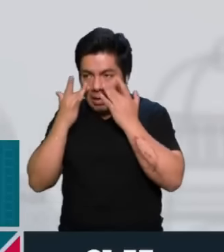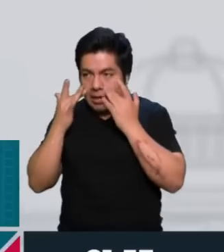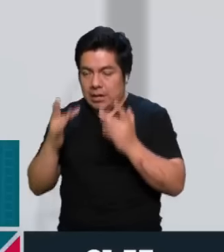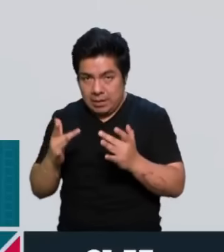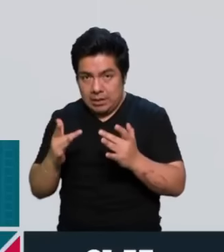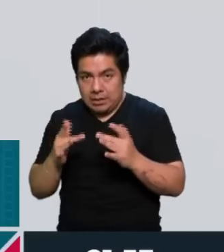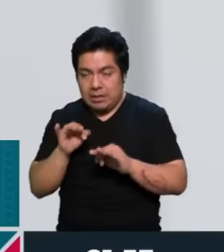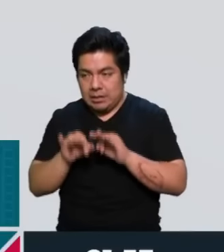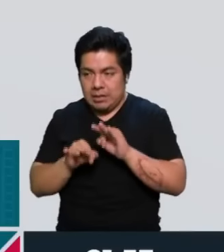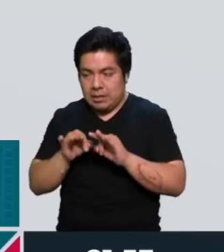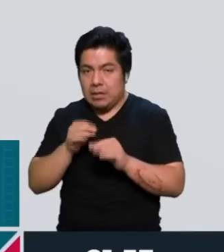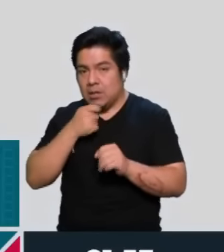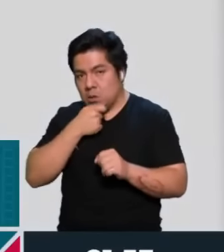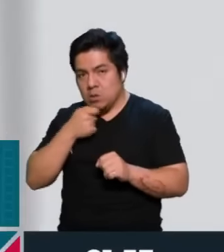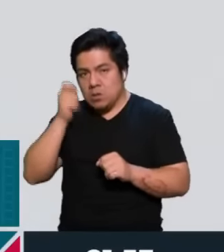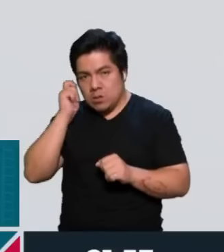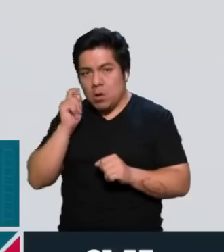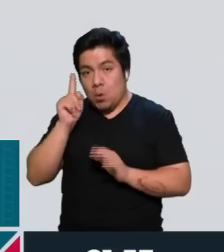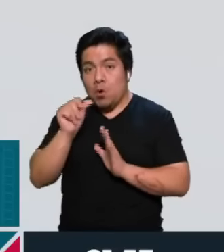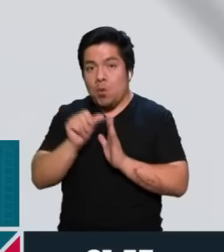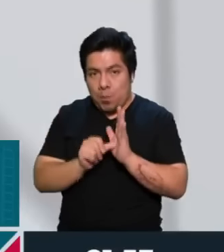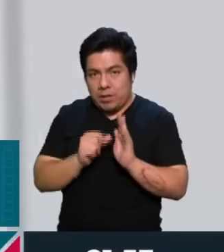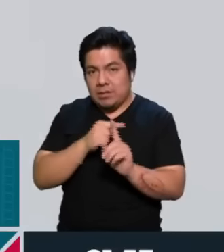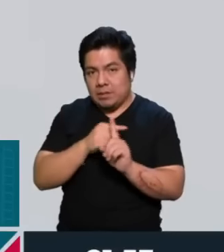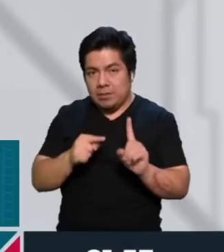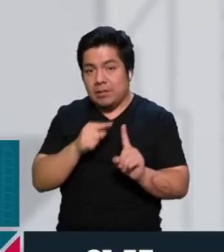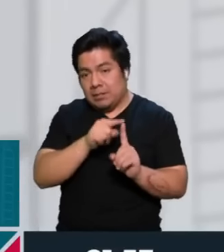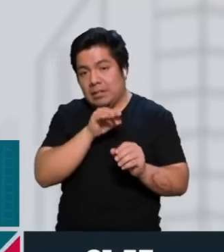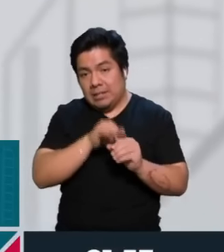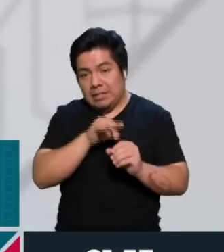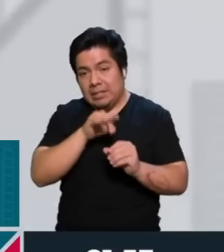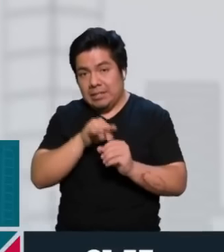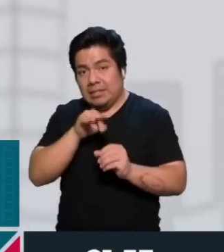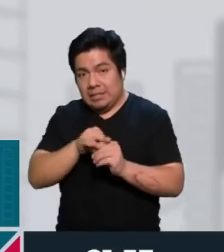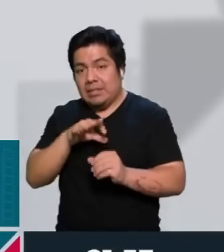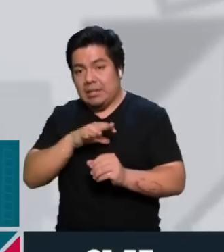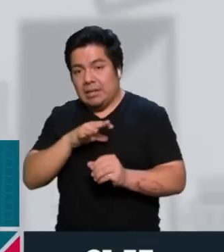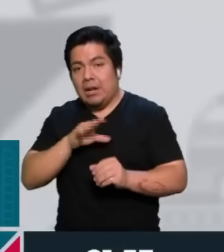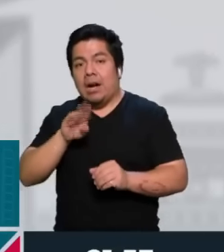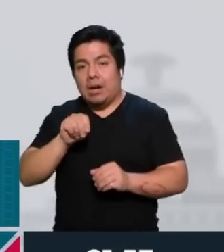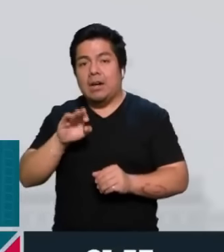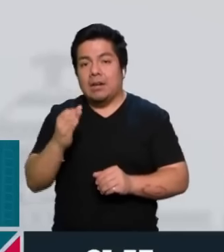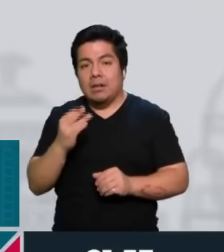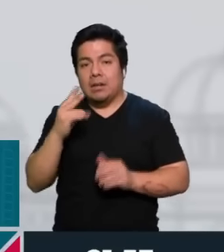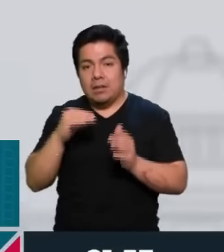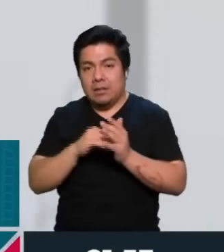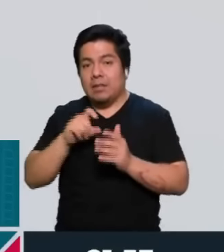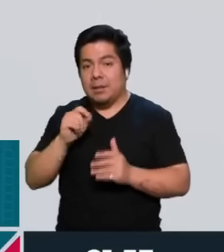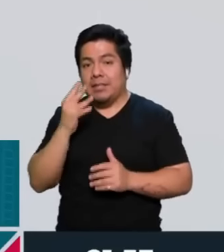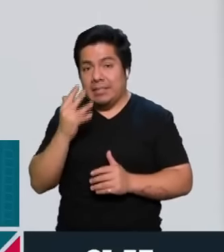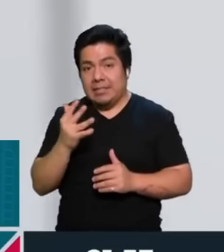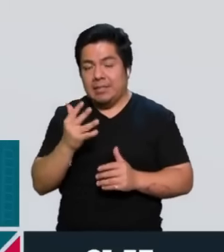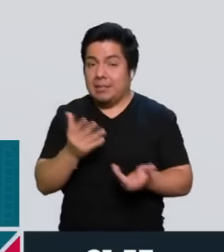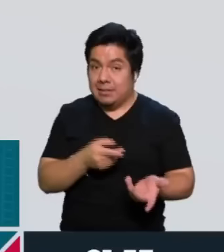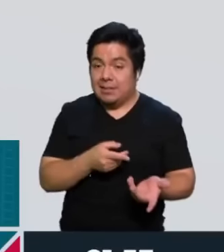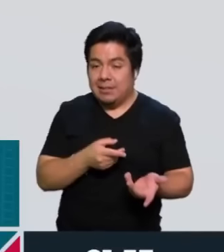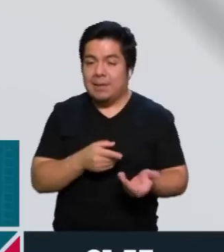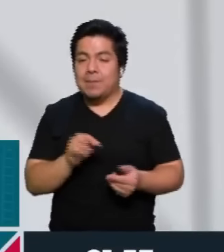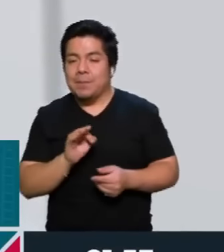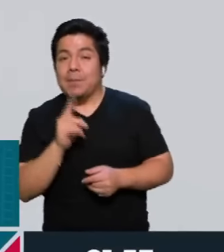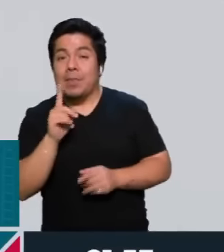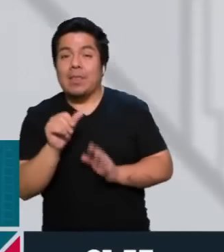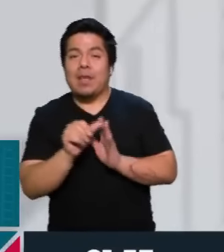de que pueda hacer campaña por lo menos un mes y medio en Ecuador hay elecciones presidenciales e 9 de febrero de 2025 por lo tanto dejaría